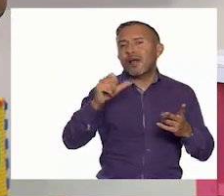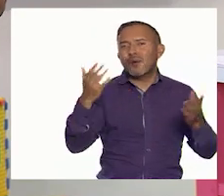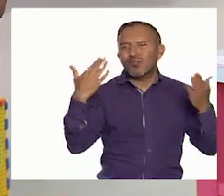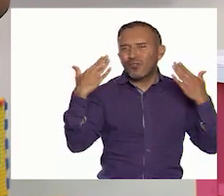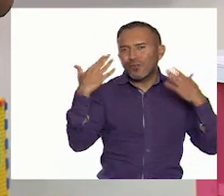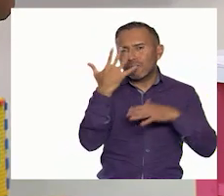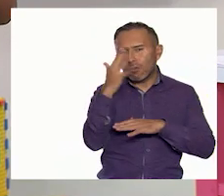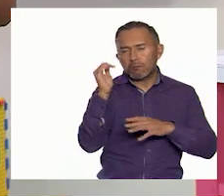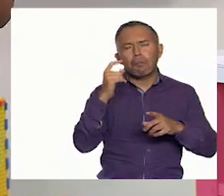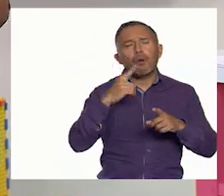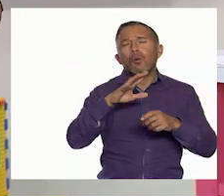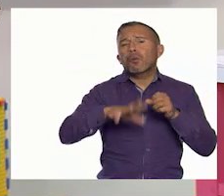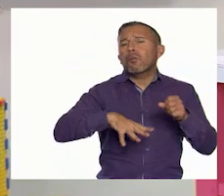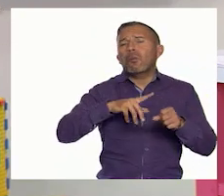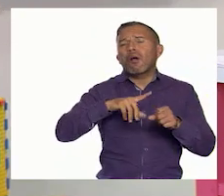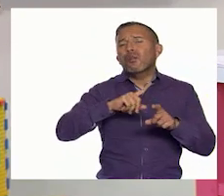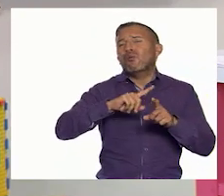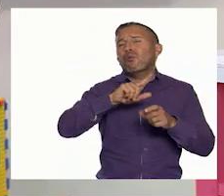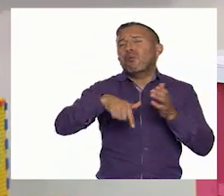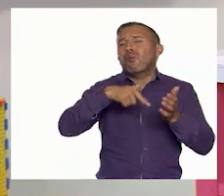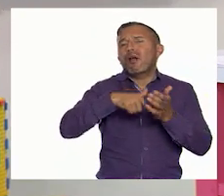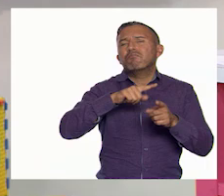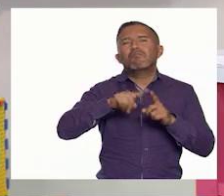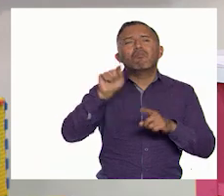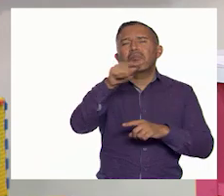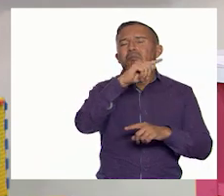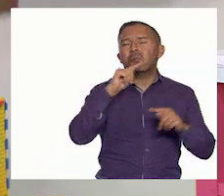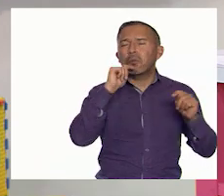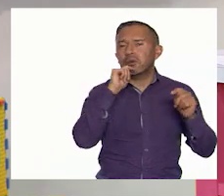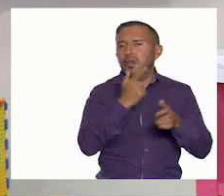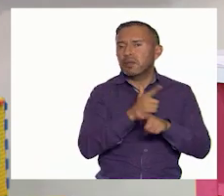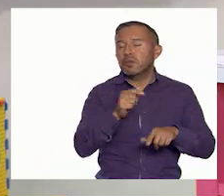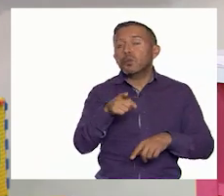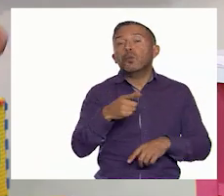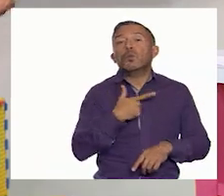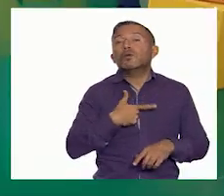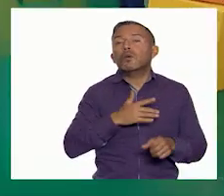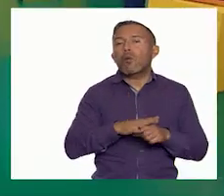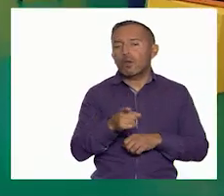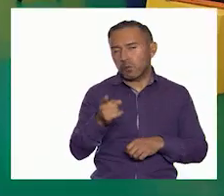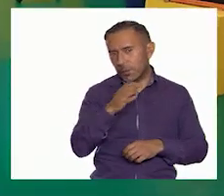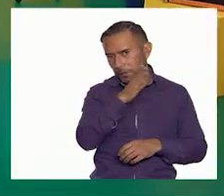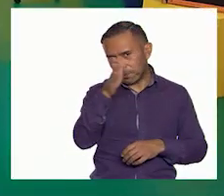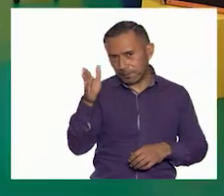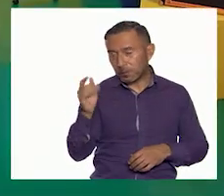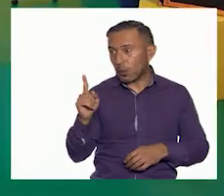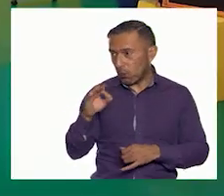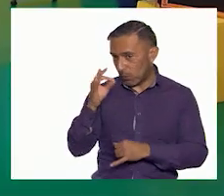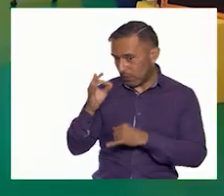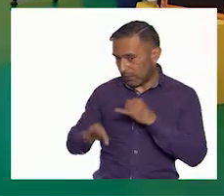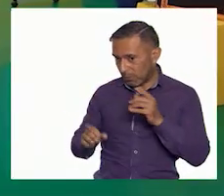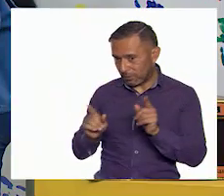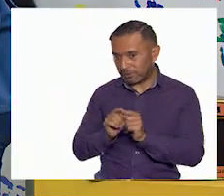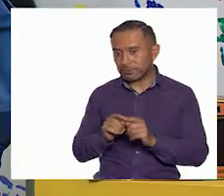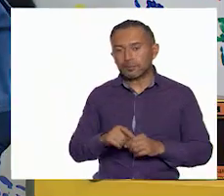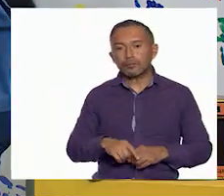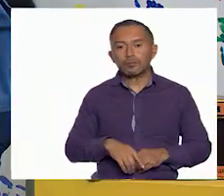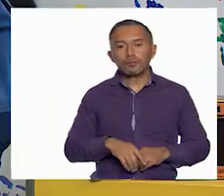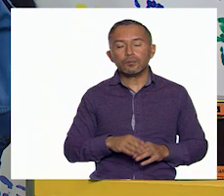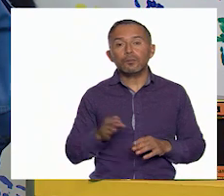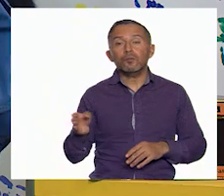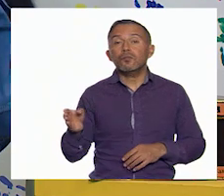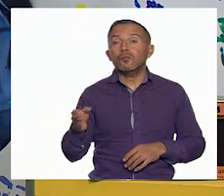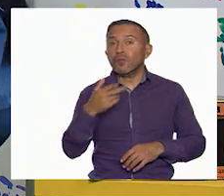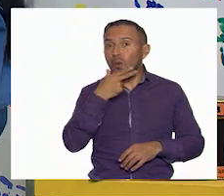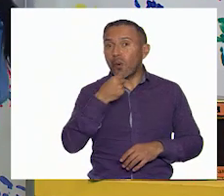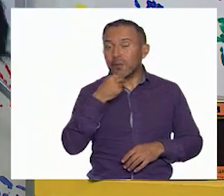el lugar. Busca cuál es la actividad recreativa que a ti te gusta. Muy bien, Pili, y entonces para finalizar, ¿dónde realizaba esta